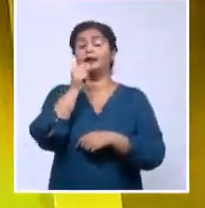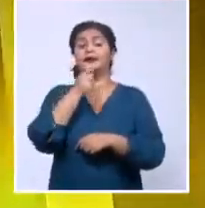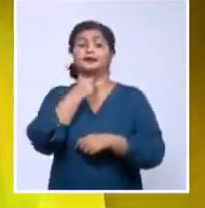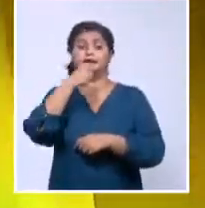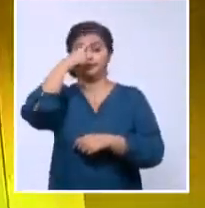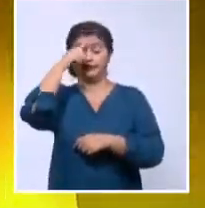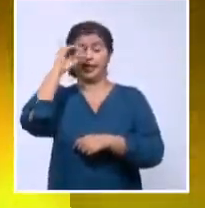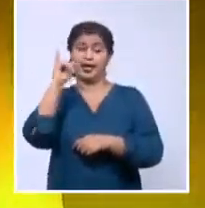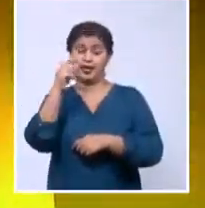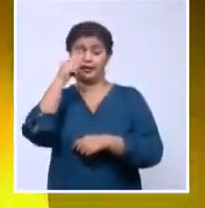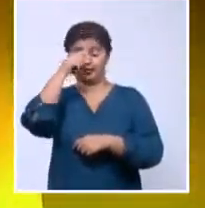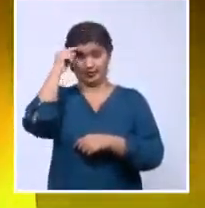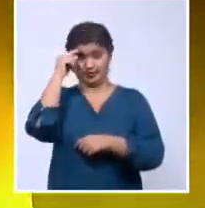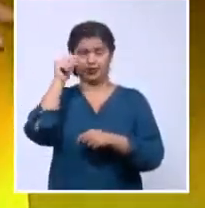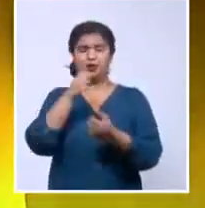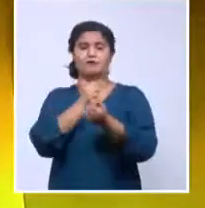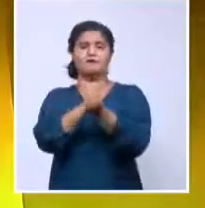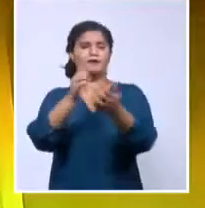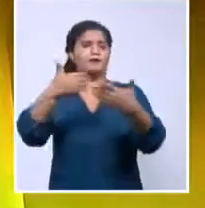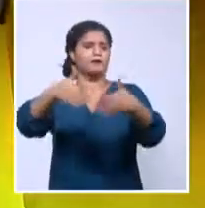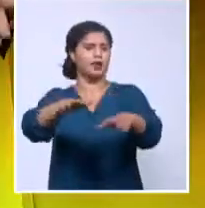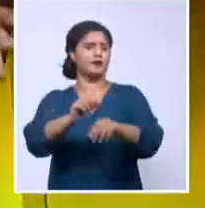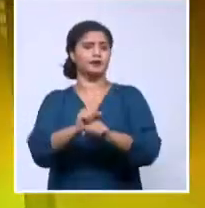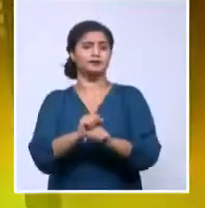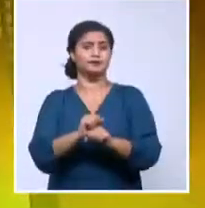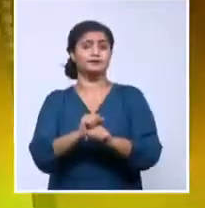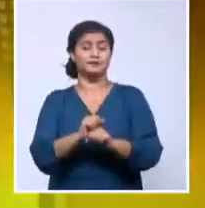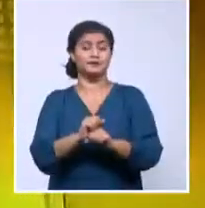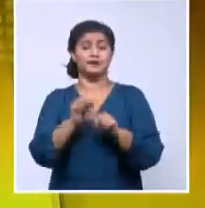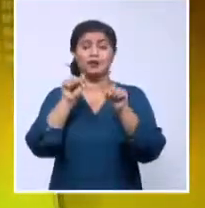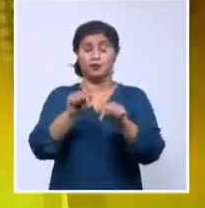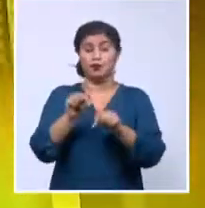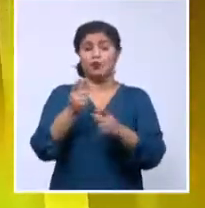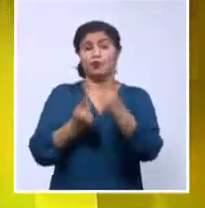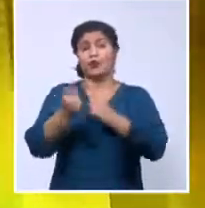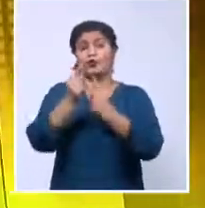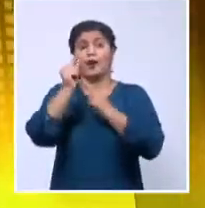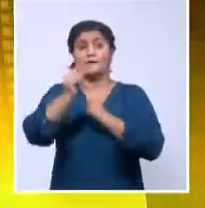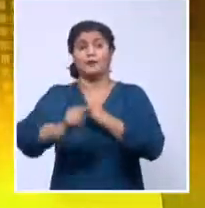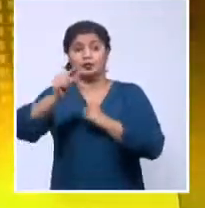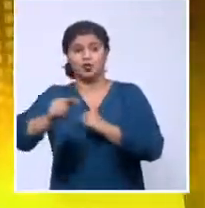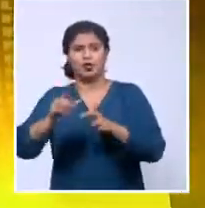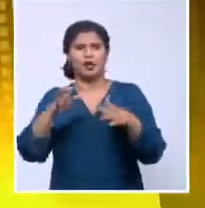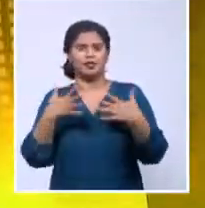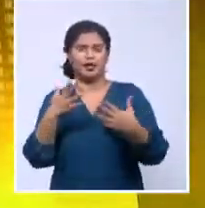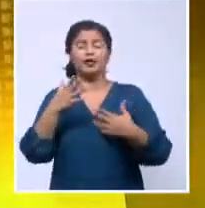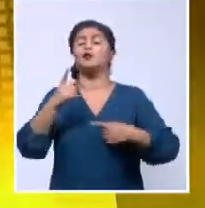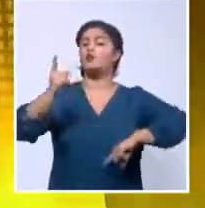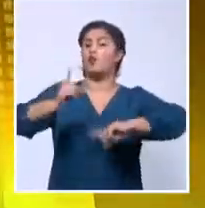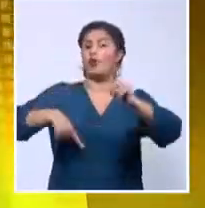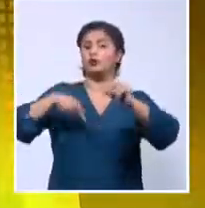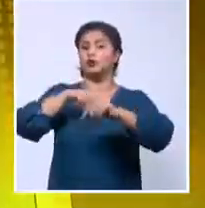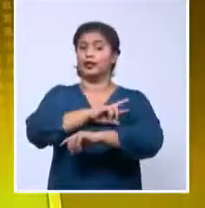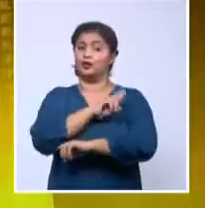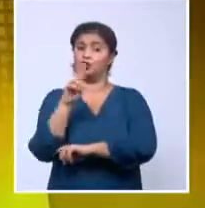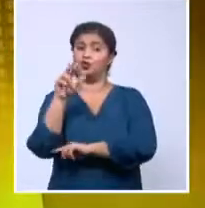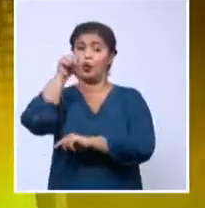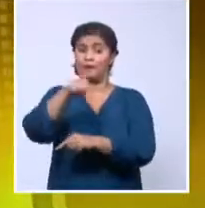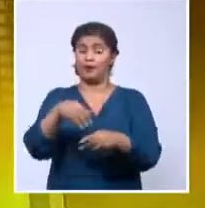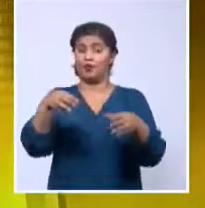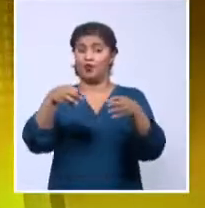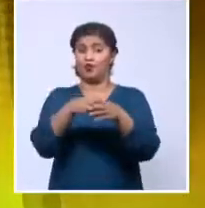huelga, supuesta huelga, encender chispas, activar conciencias, mover a las masas. Y entonces un grupo de jóvenes se